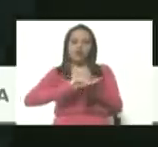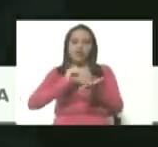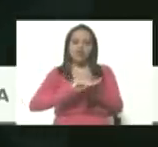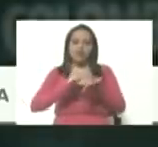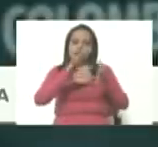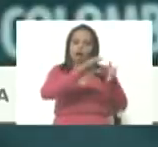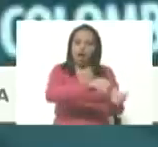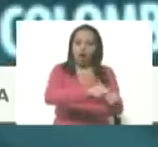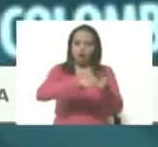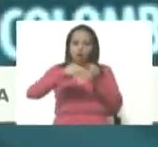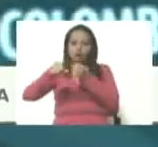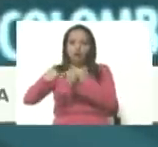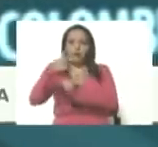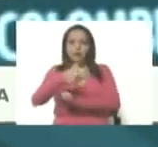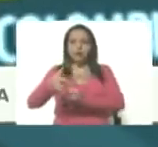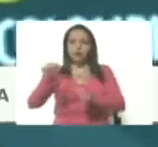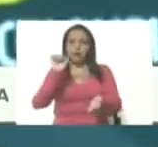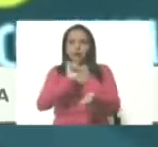¿Eh?